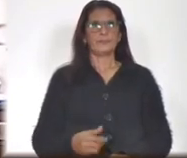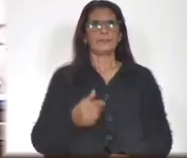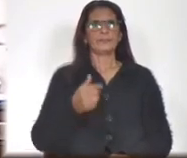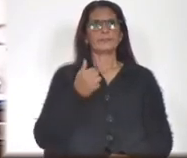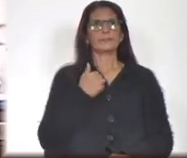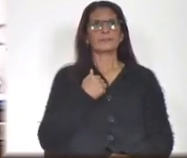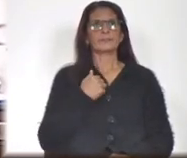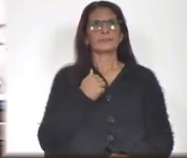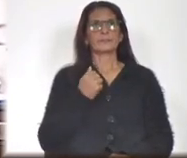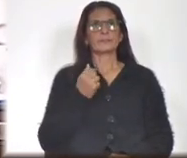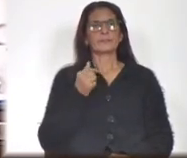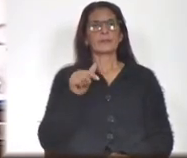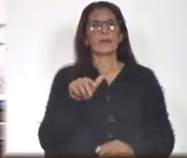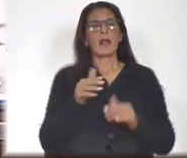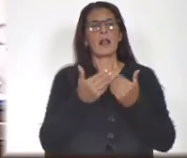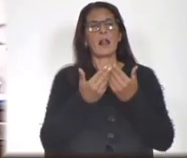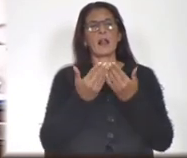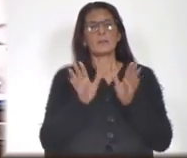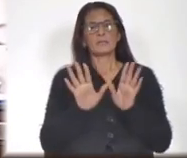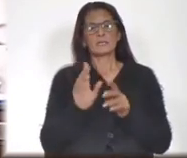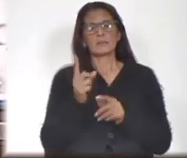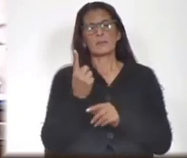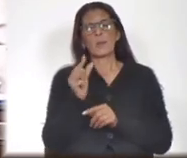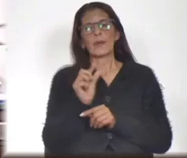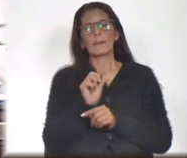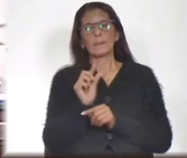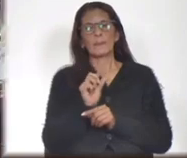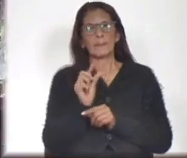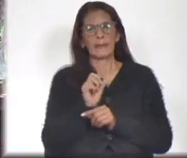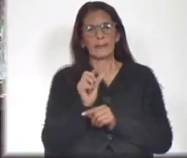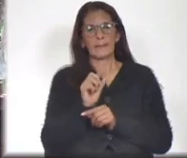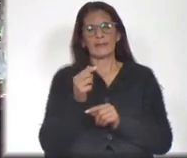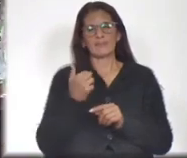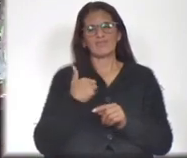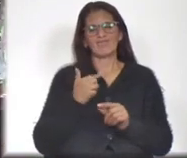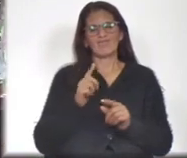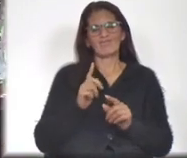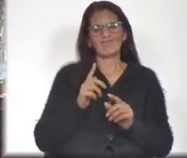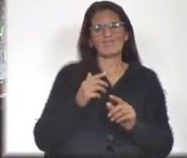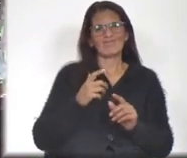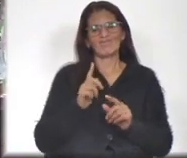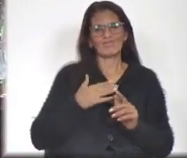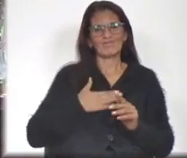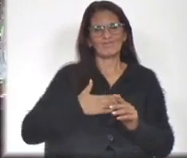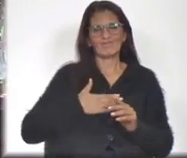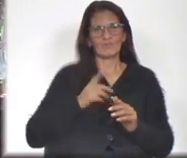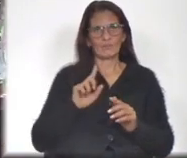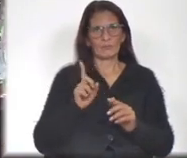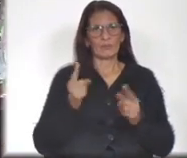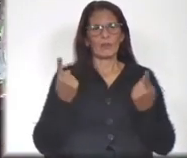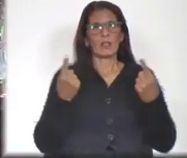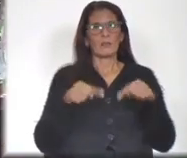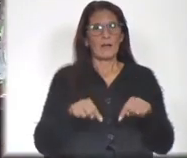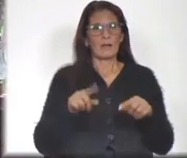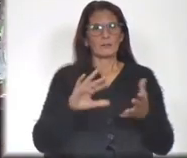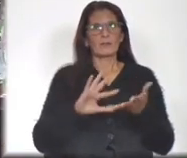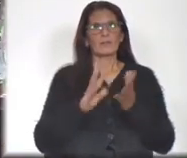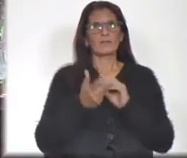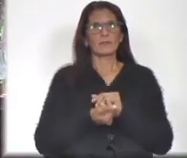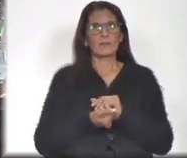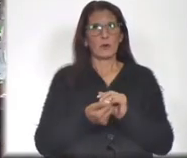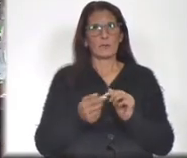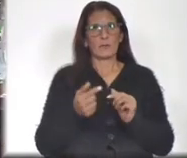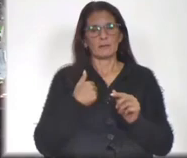Permítanos al principio una muy breve digresión sobre la forma de debate que